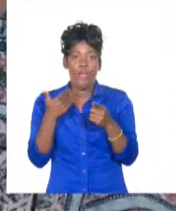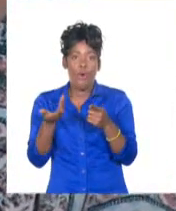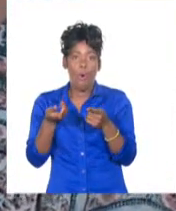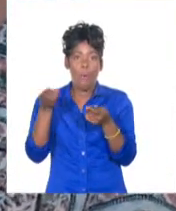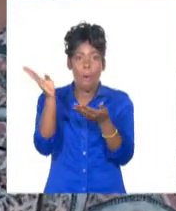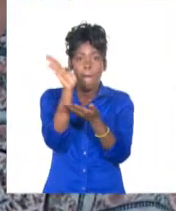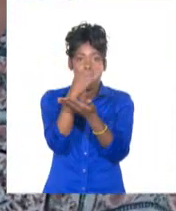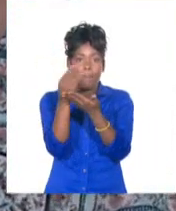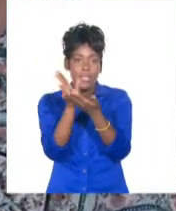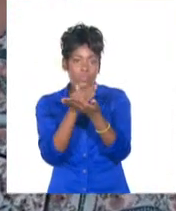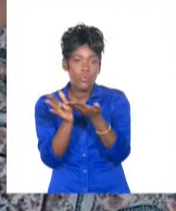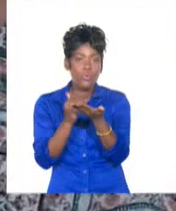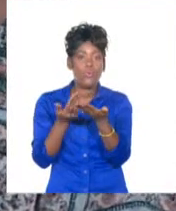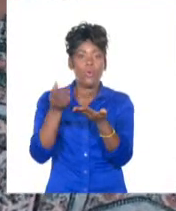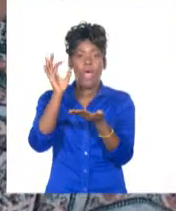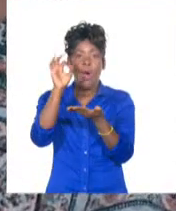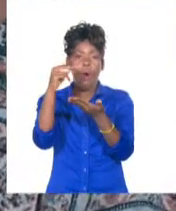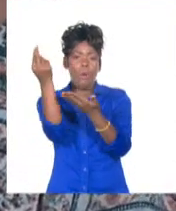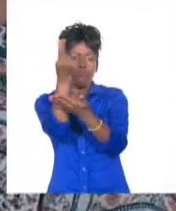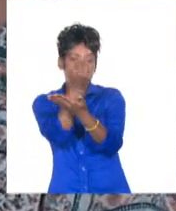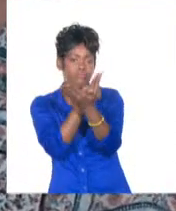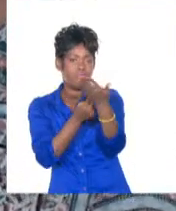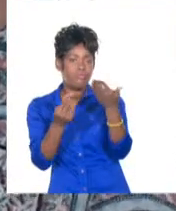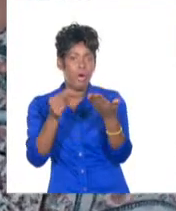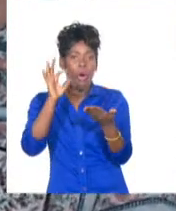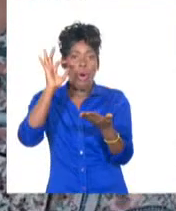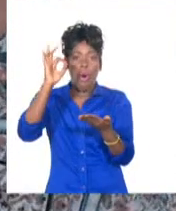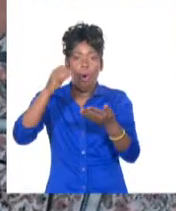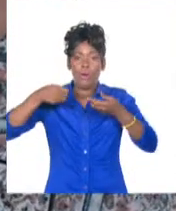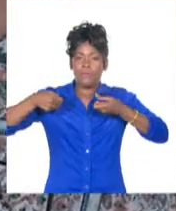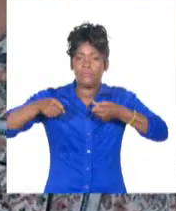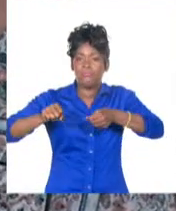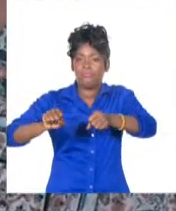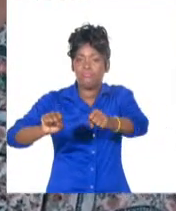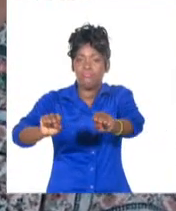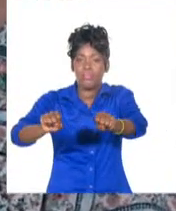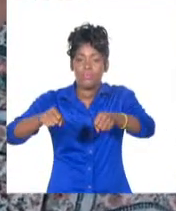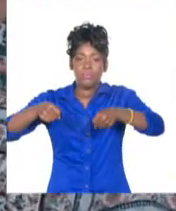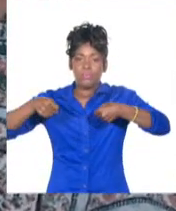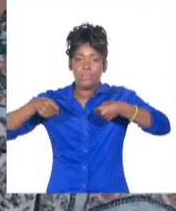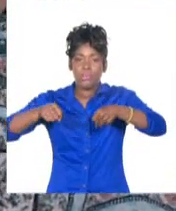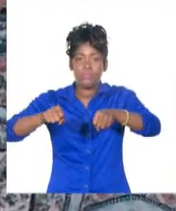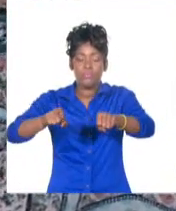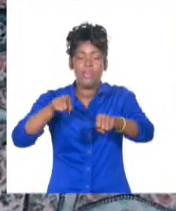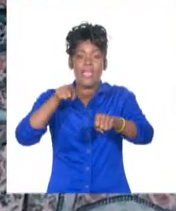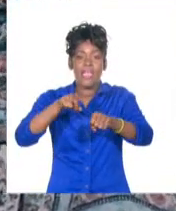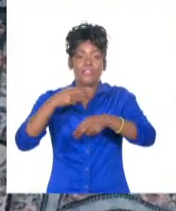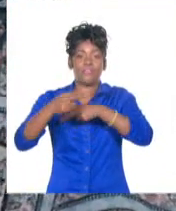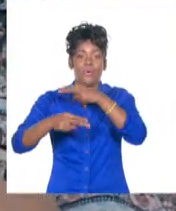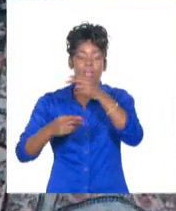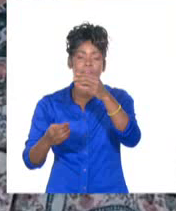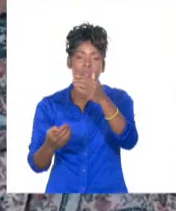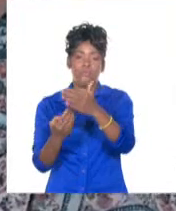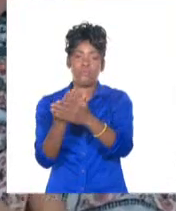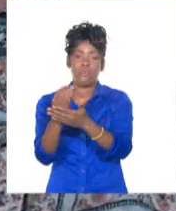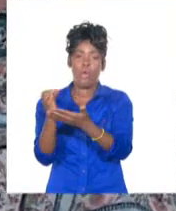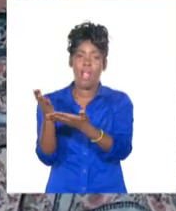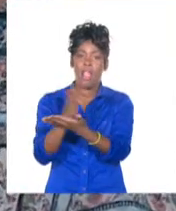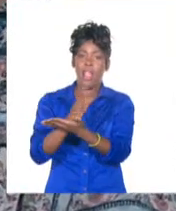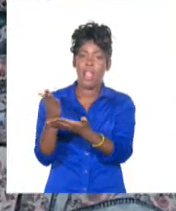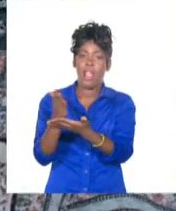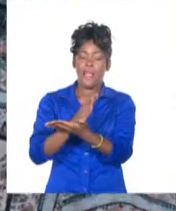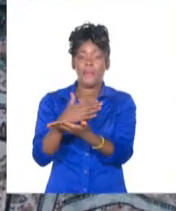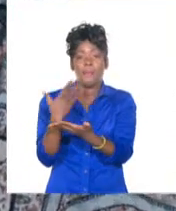limitarse al objeto como tal del libro, sino hacer una puesta en escena del libro. Y más que todo que el espectador